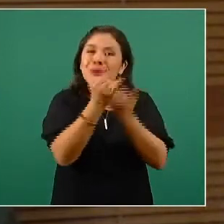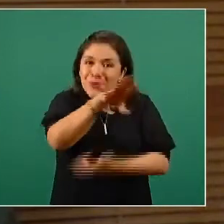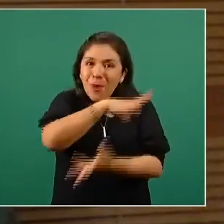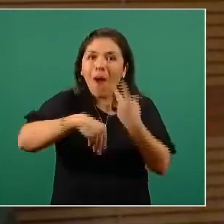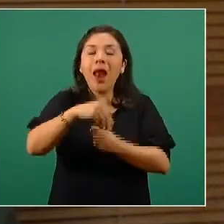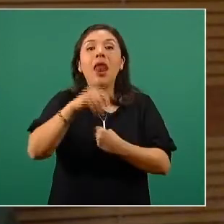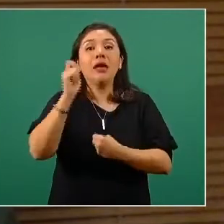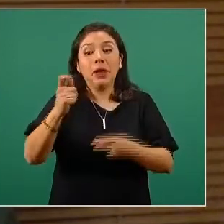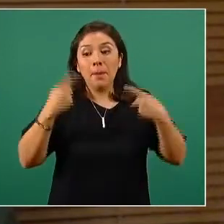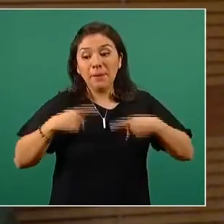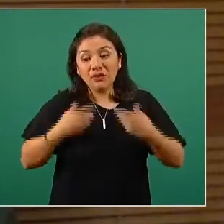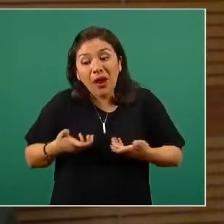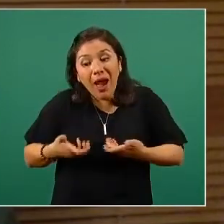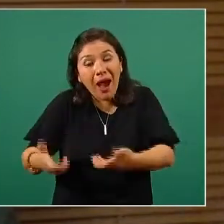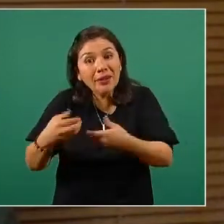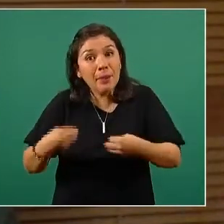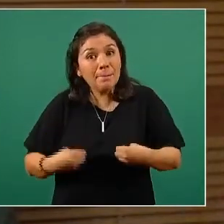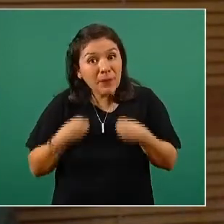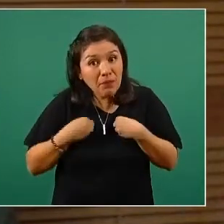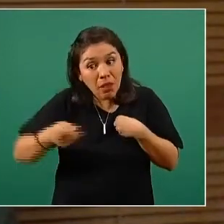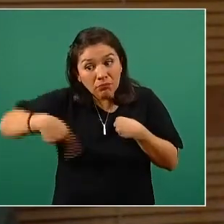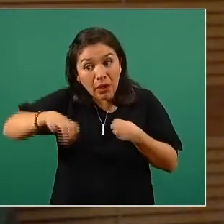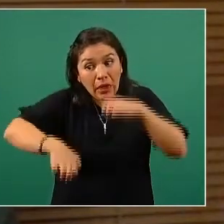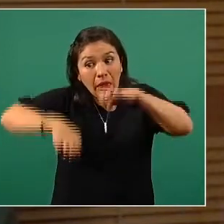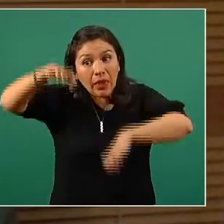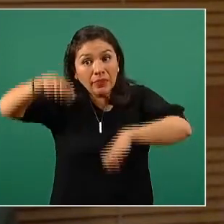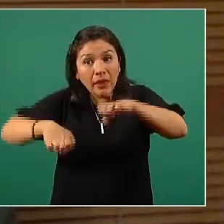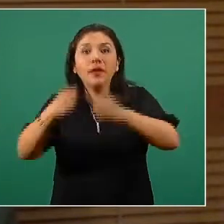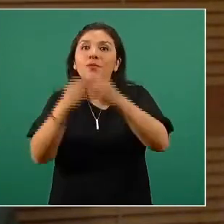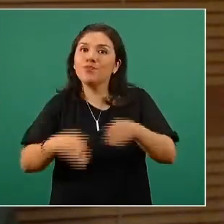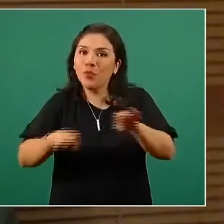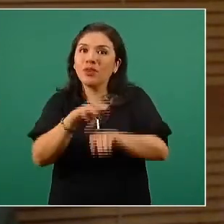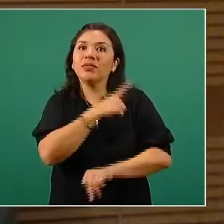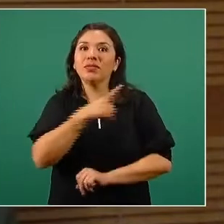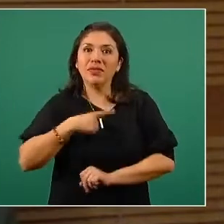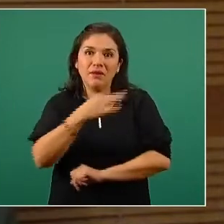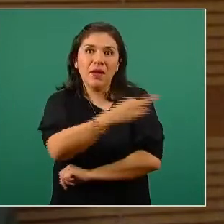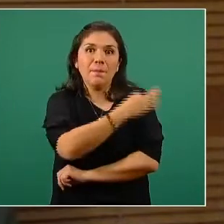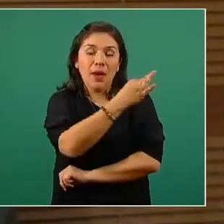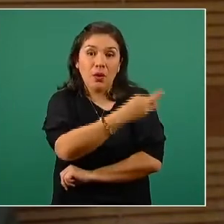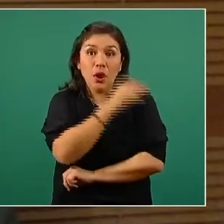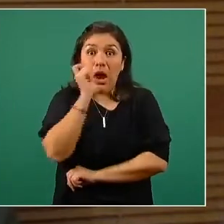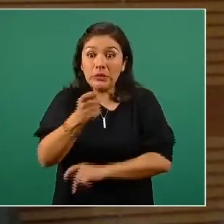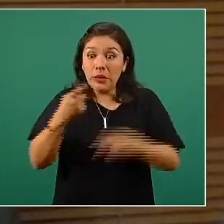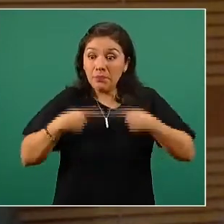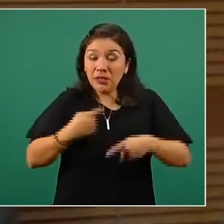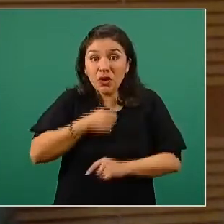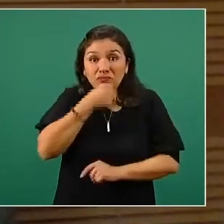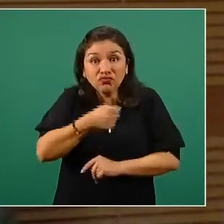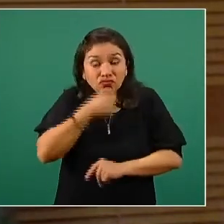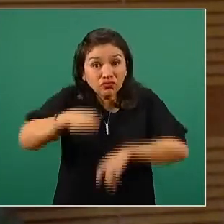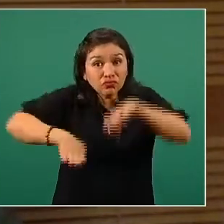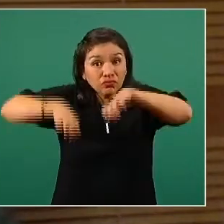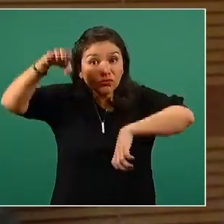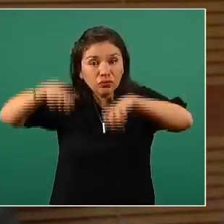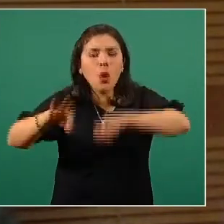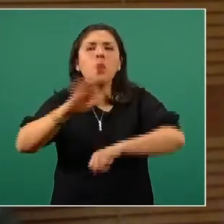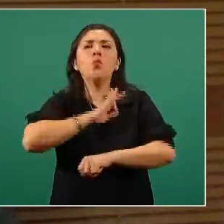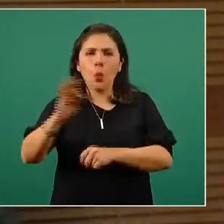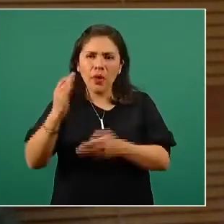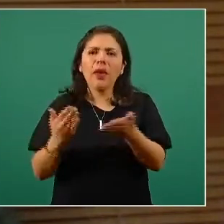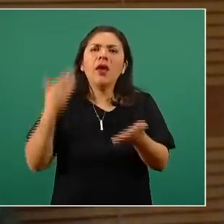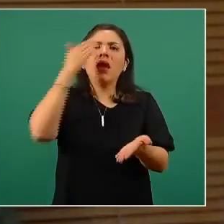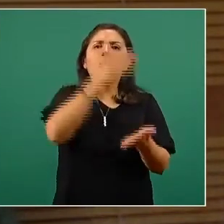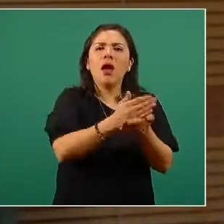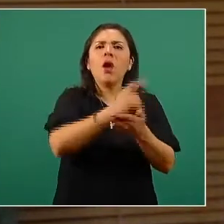calle que también son candidatas, importante que se vacunen, y si son adultos mayores podrán acudir a